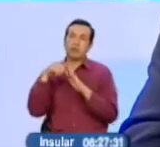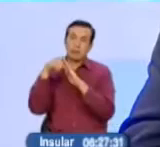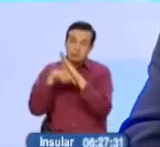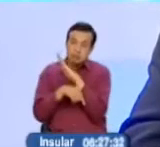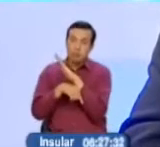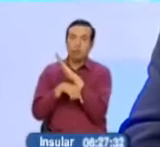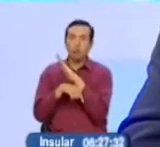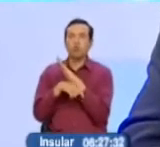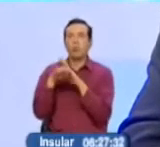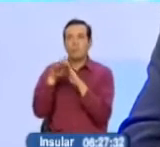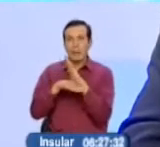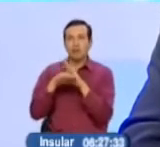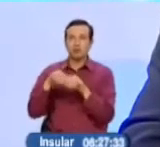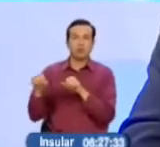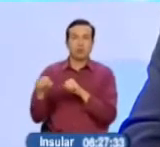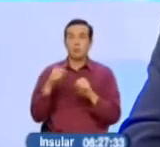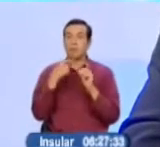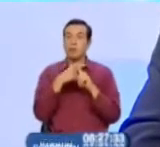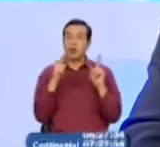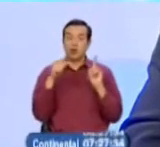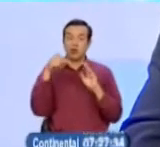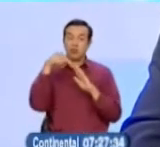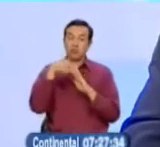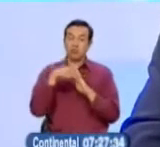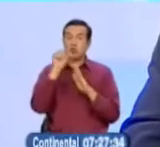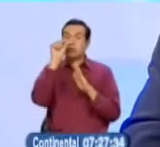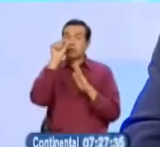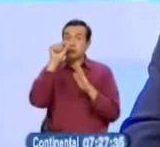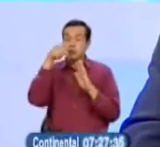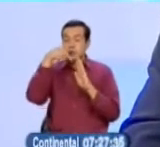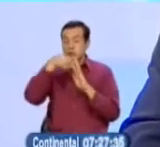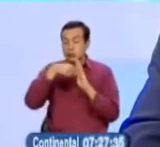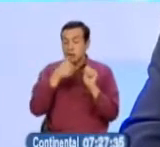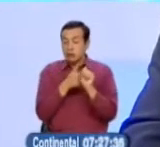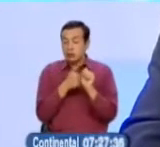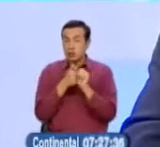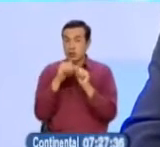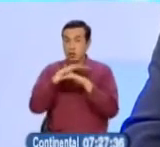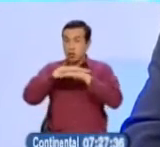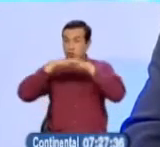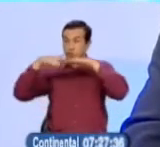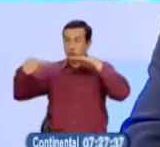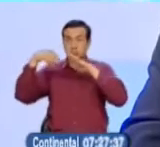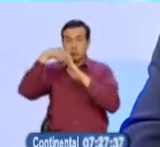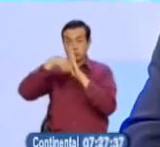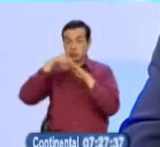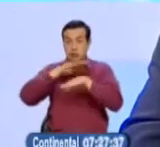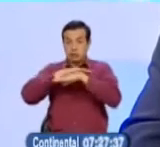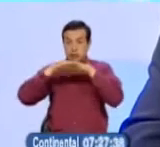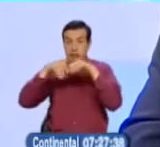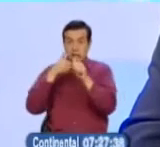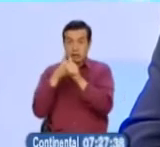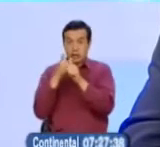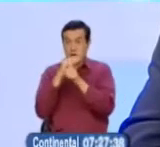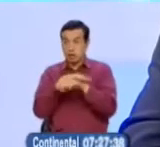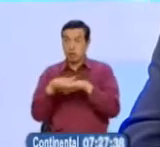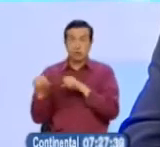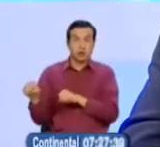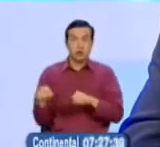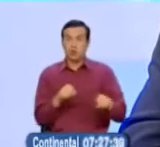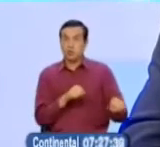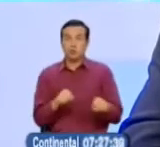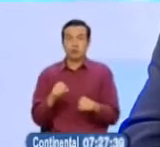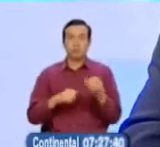menores. En cambio, si tenemos un sismo con un origen muy superficial, muy cerca de la superficie, el impacto de este